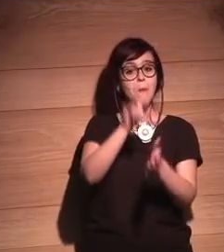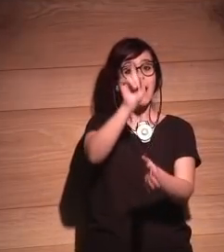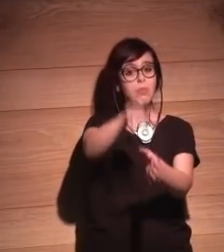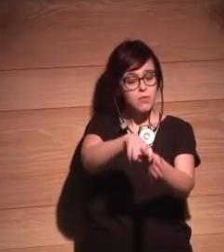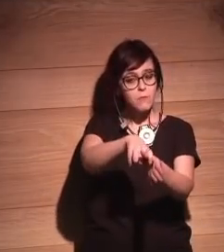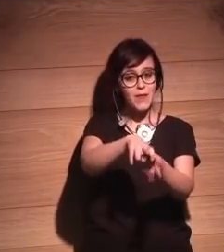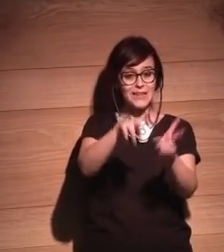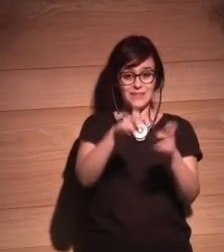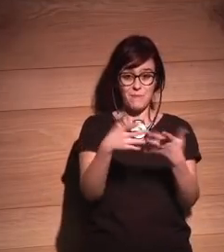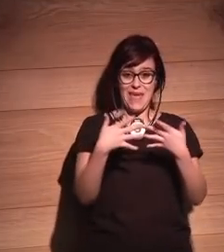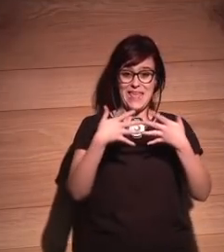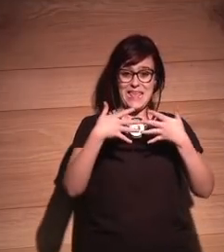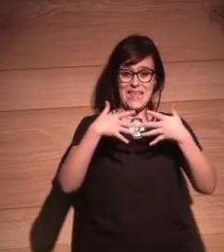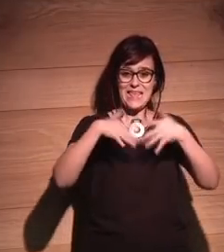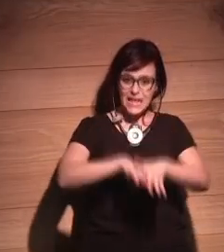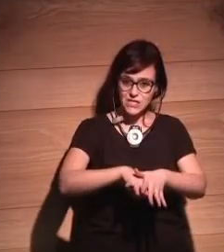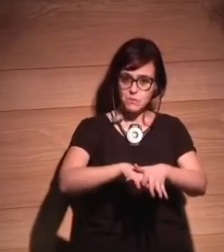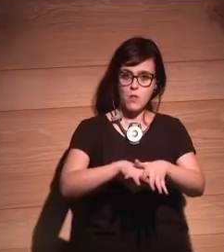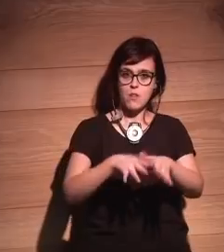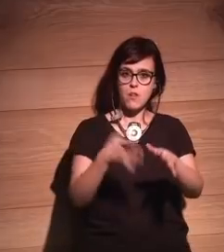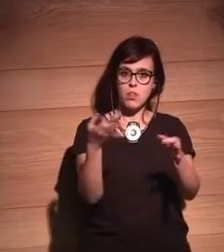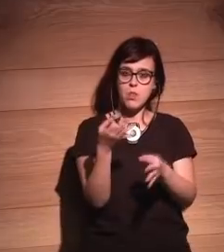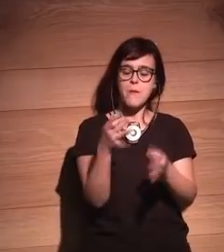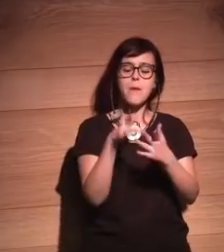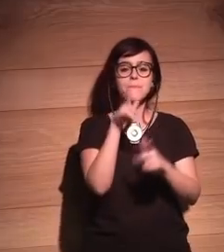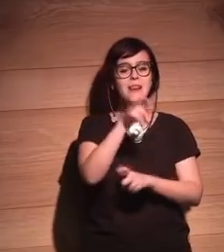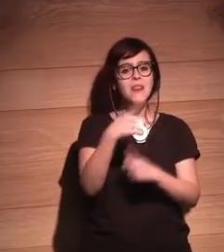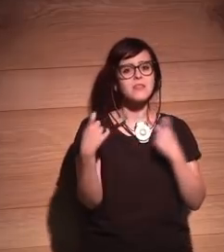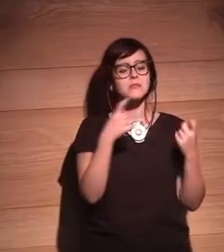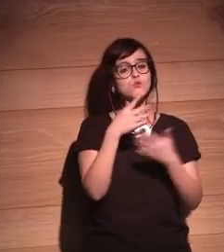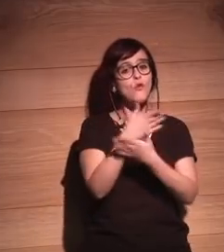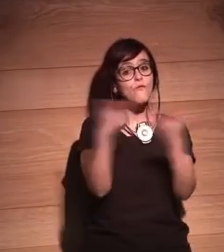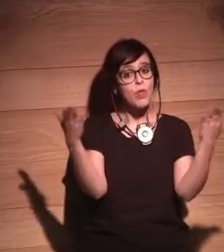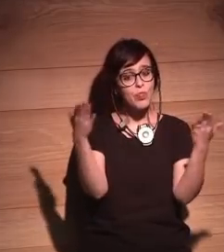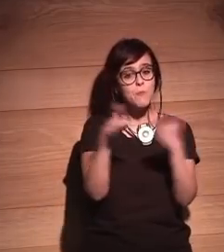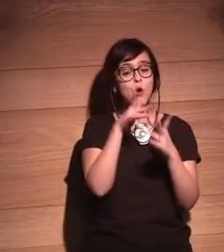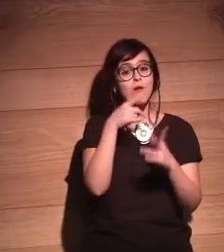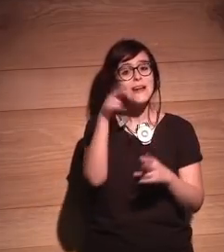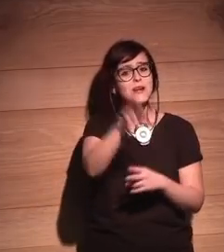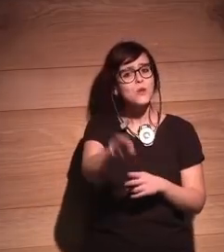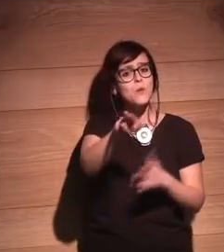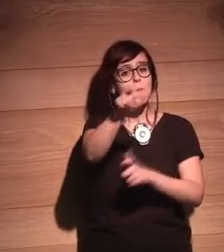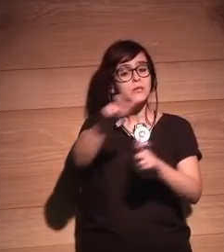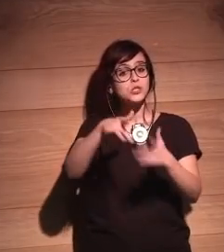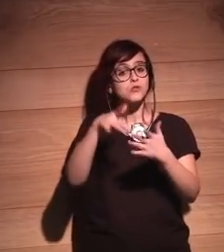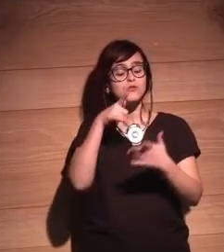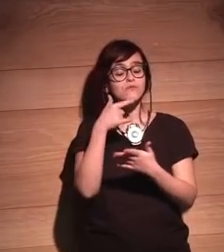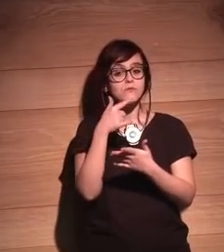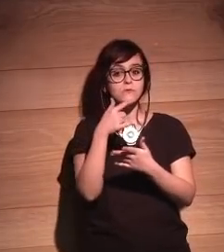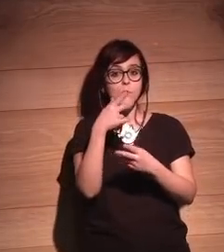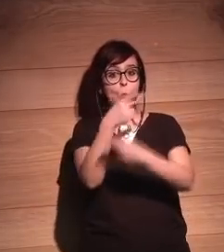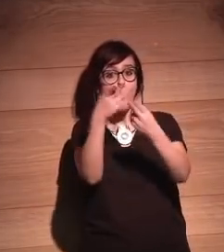el engagement del que hablamos, necesitamos confianza. ¿Y cómo recuperar la confianza del público?